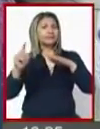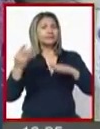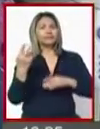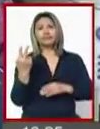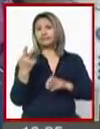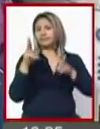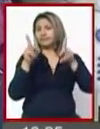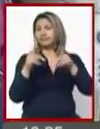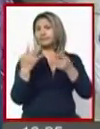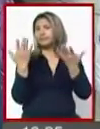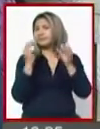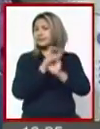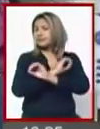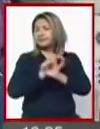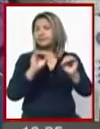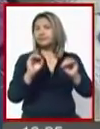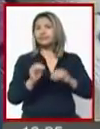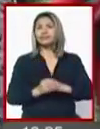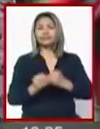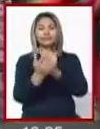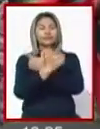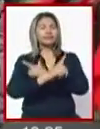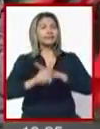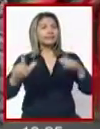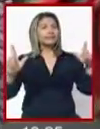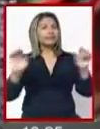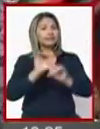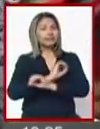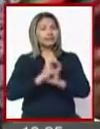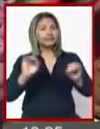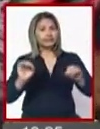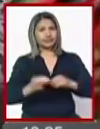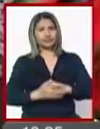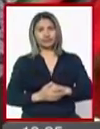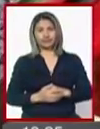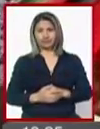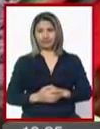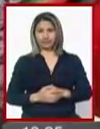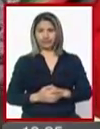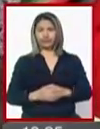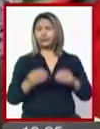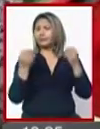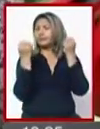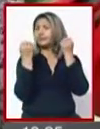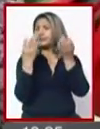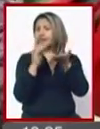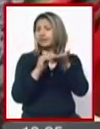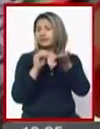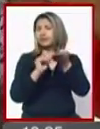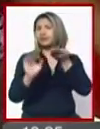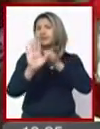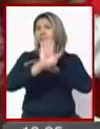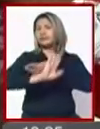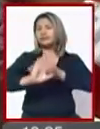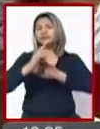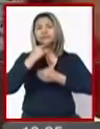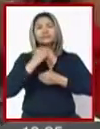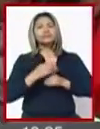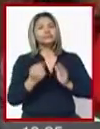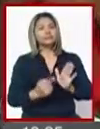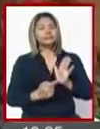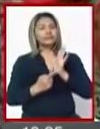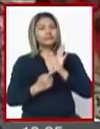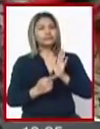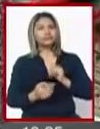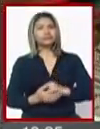porque ya no hay libertad ni nada con ello, no es demasiado inseguro como las había